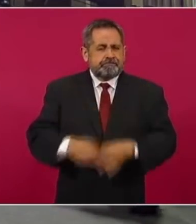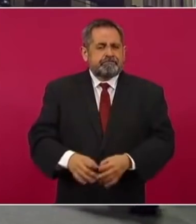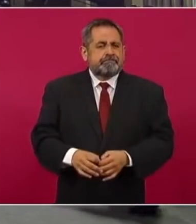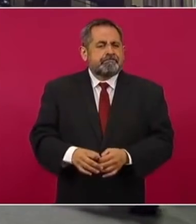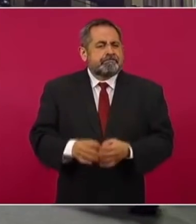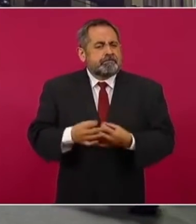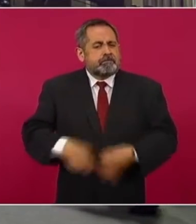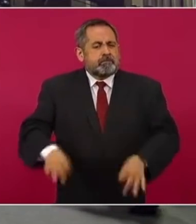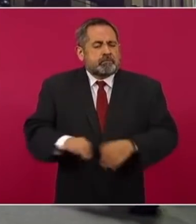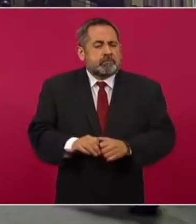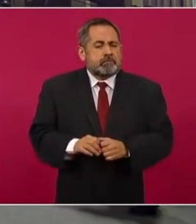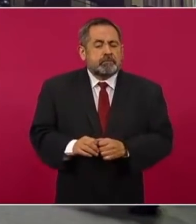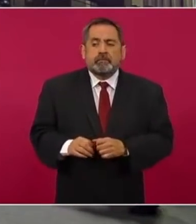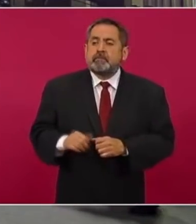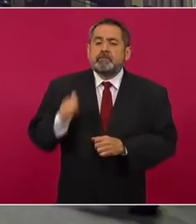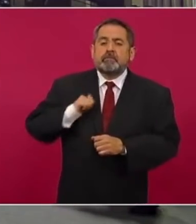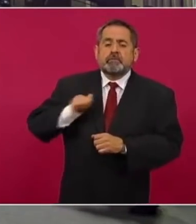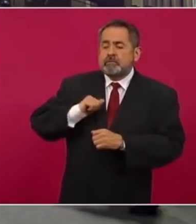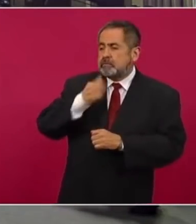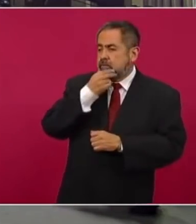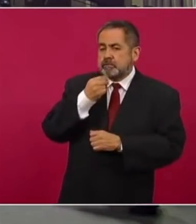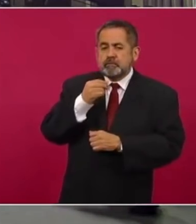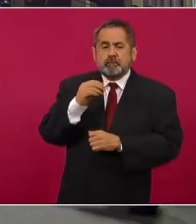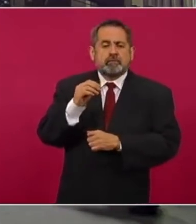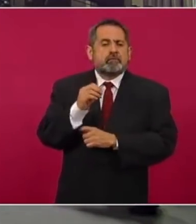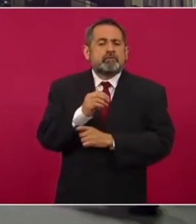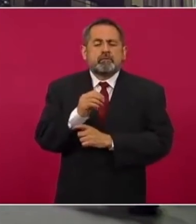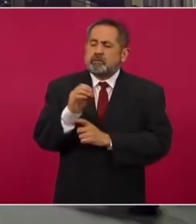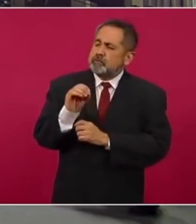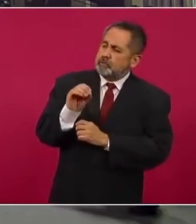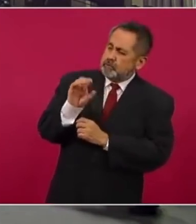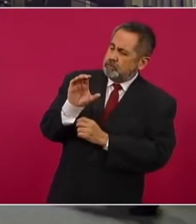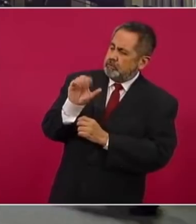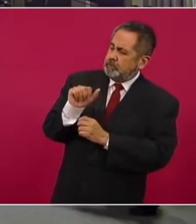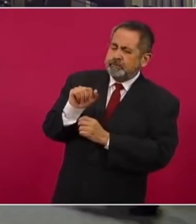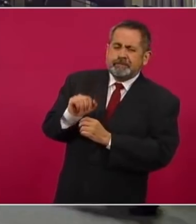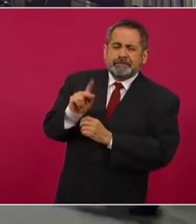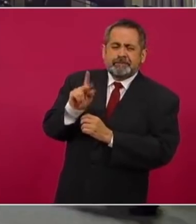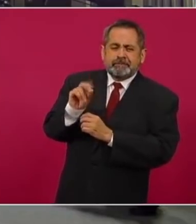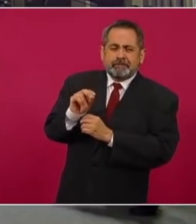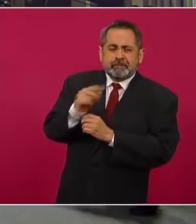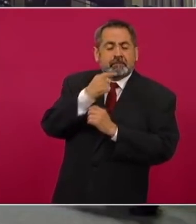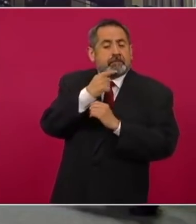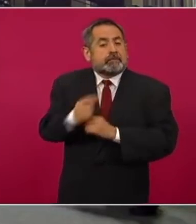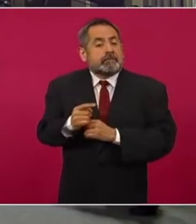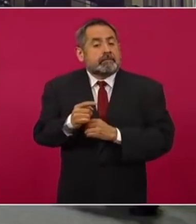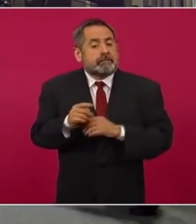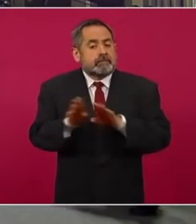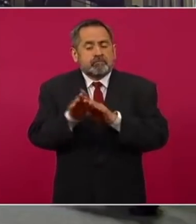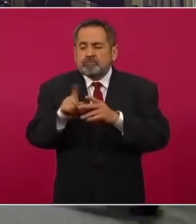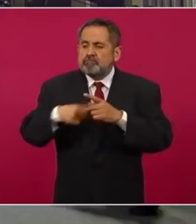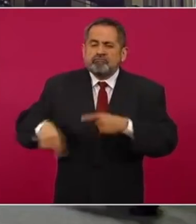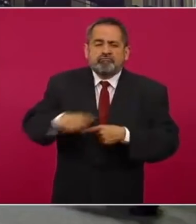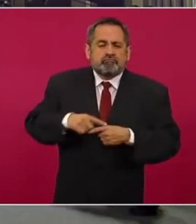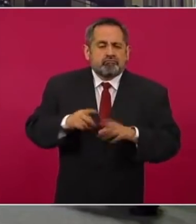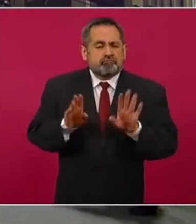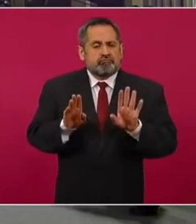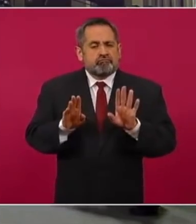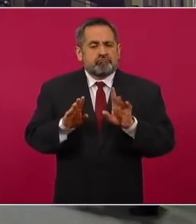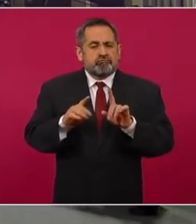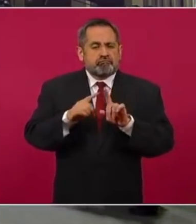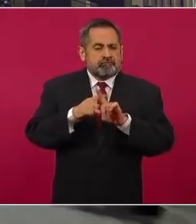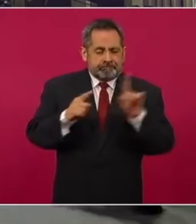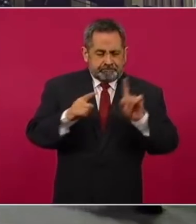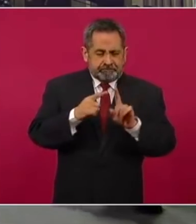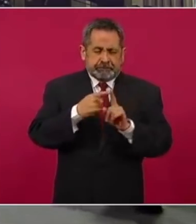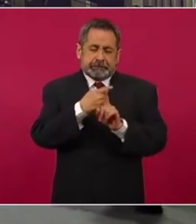Decía Ocampo que los moderados no eran más que conservadores, más